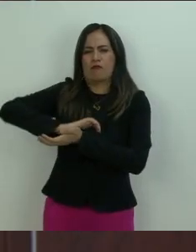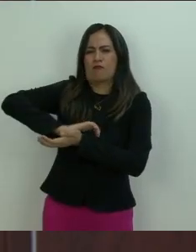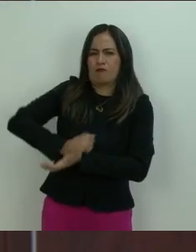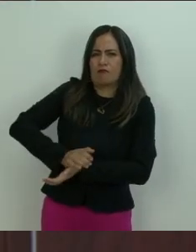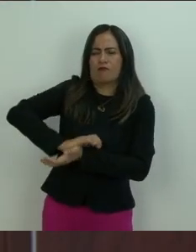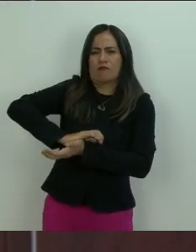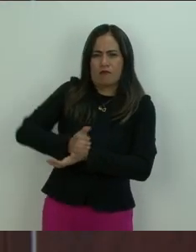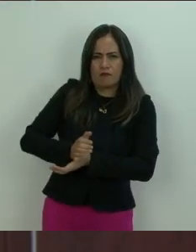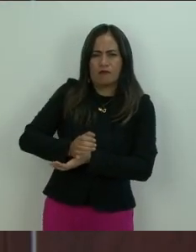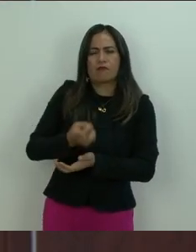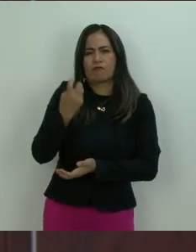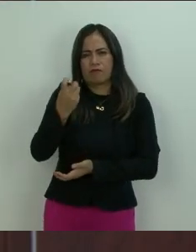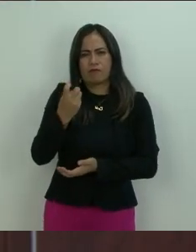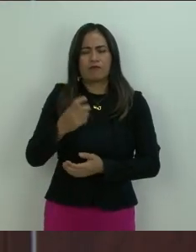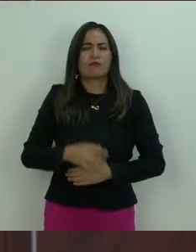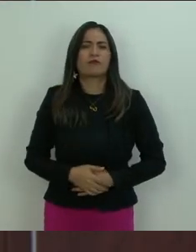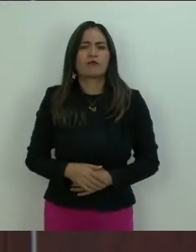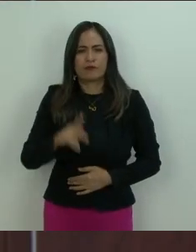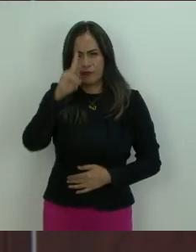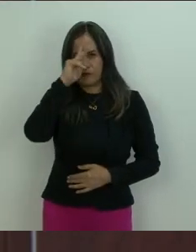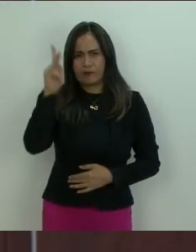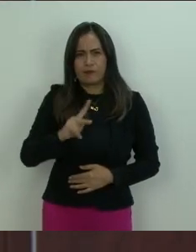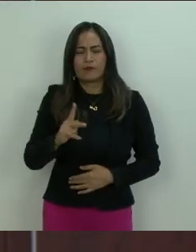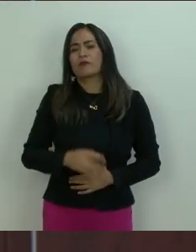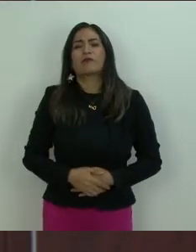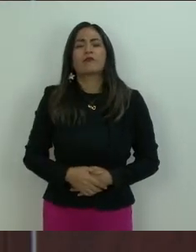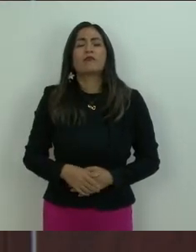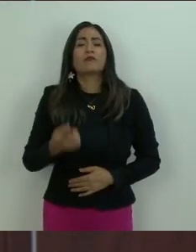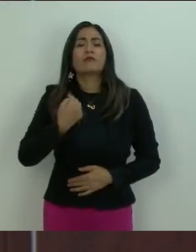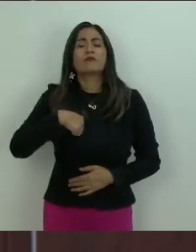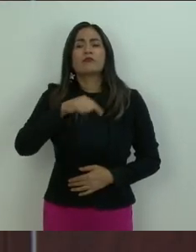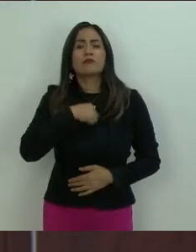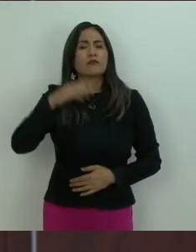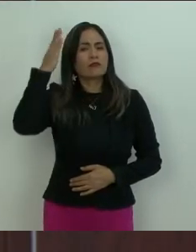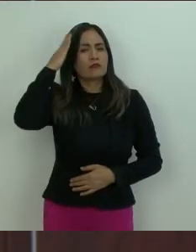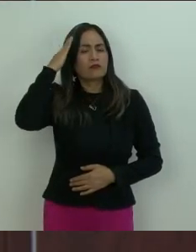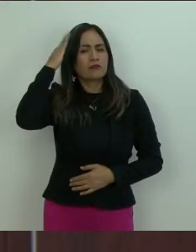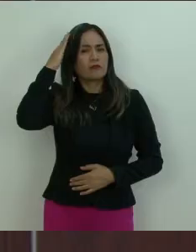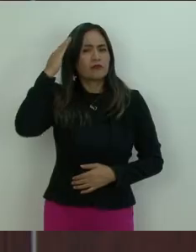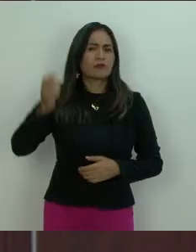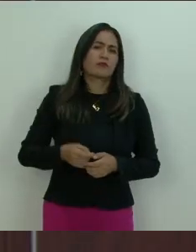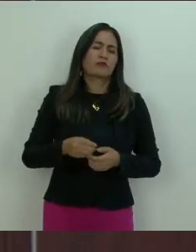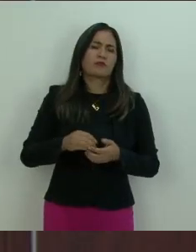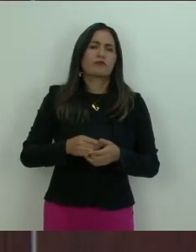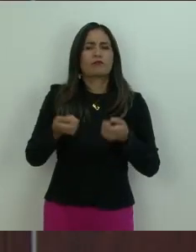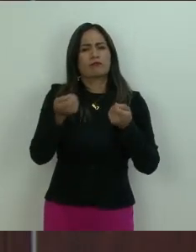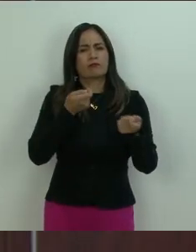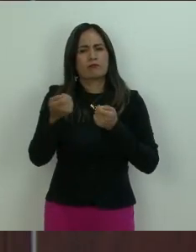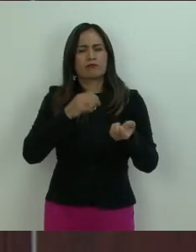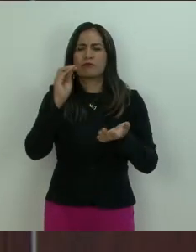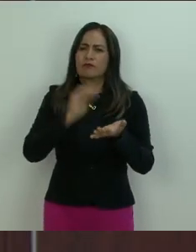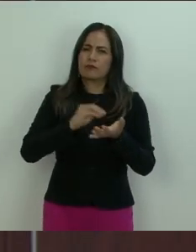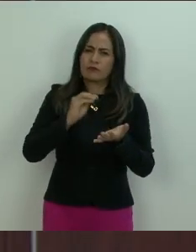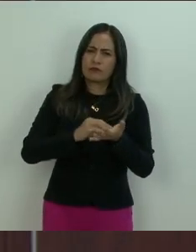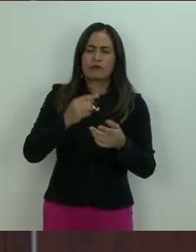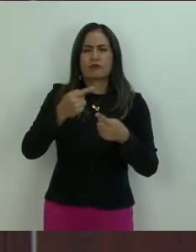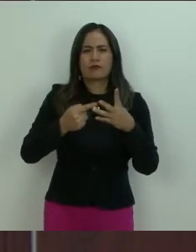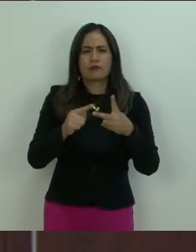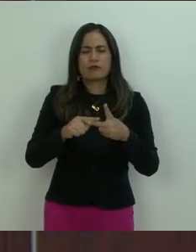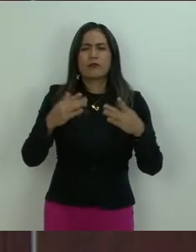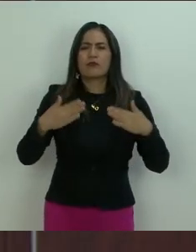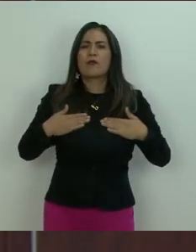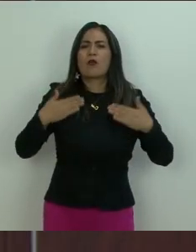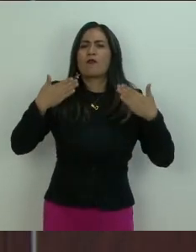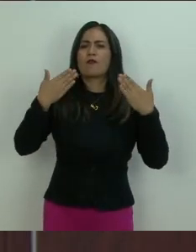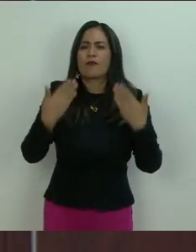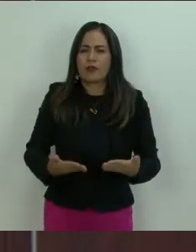discriminación de la que estamos hablando. ¿Cómo seguir fomentando los liderazgos? ¿Cómo seguir dando confianza en que ellas no